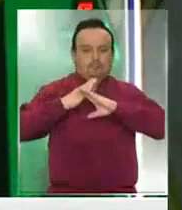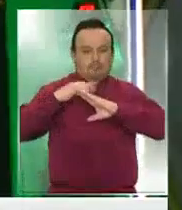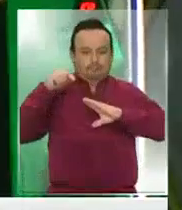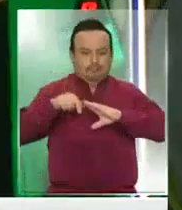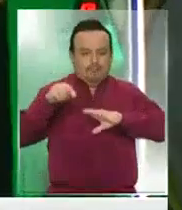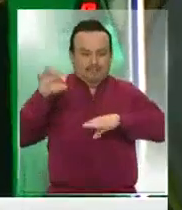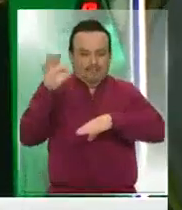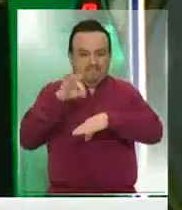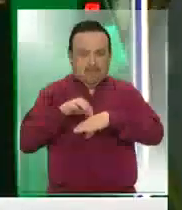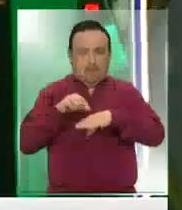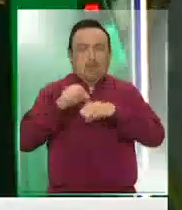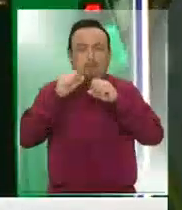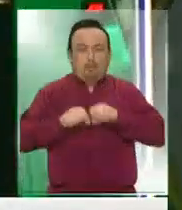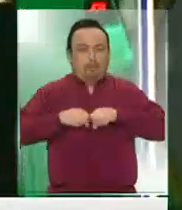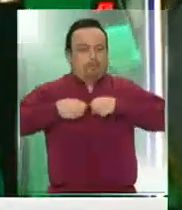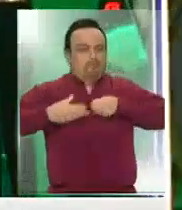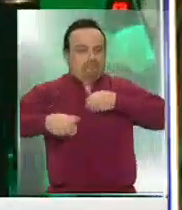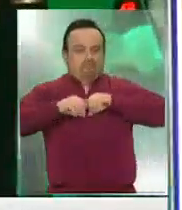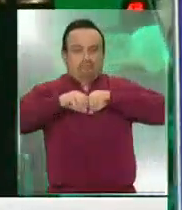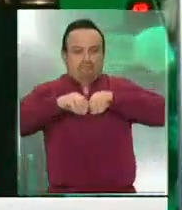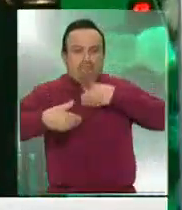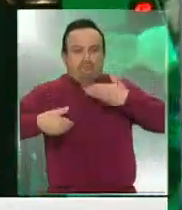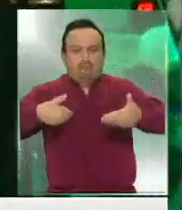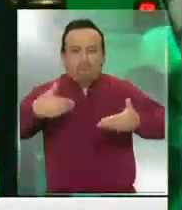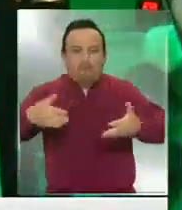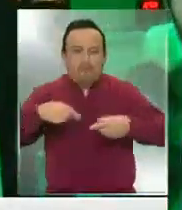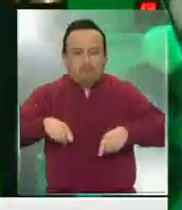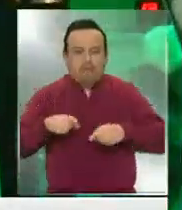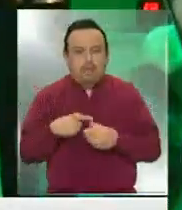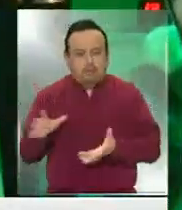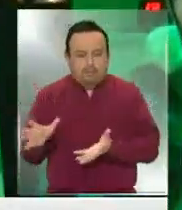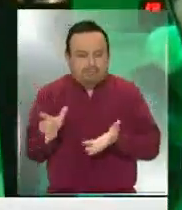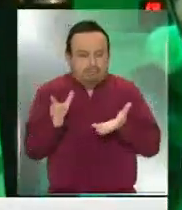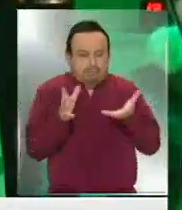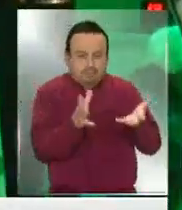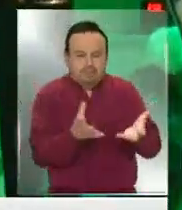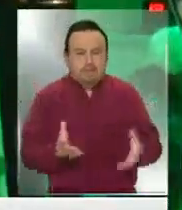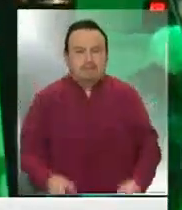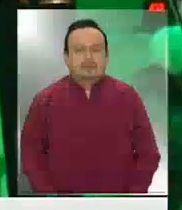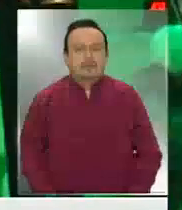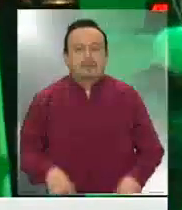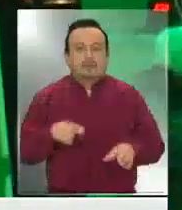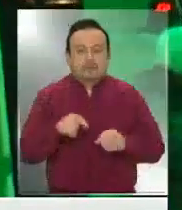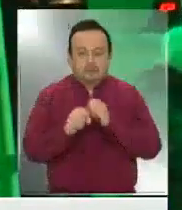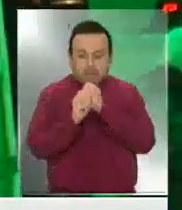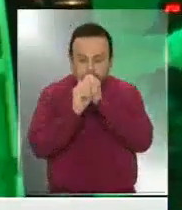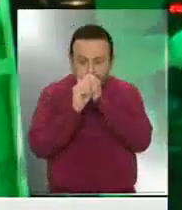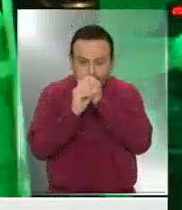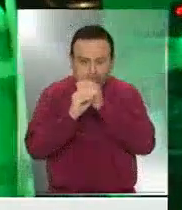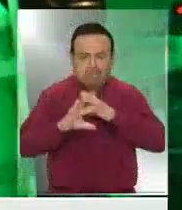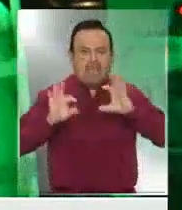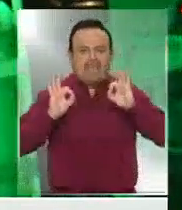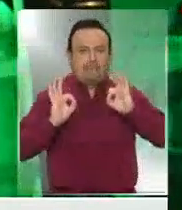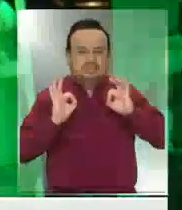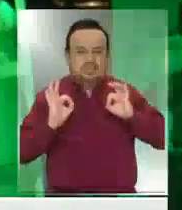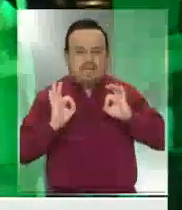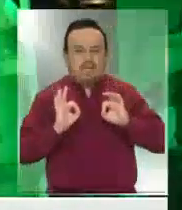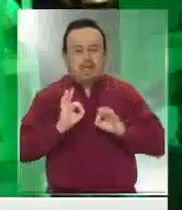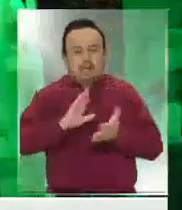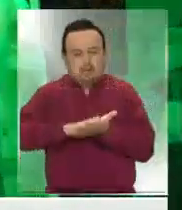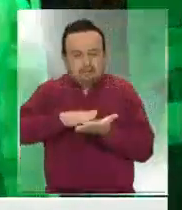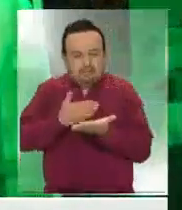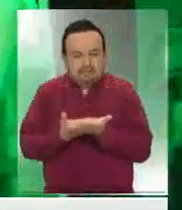el paciente pueda contagiar a las personas que en este momento están realizando su traslado. Hubo una cápsula especial entonces de sanidad para